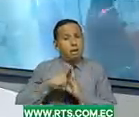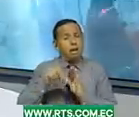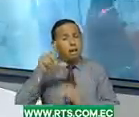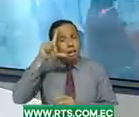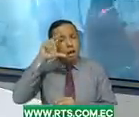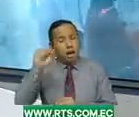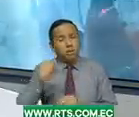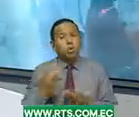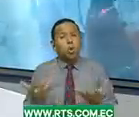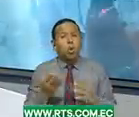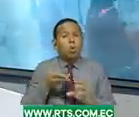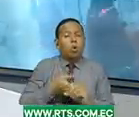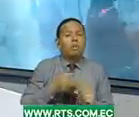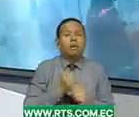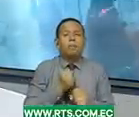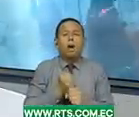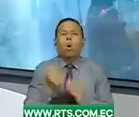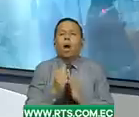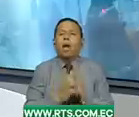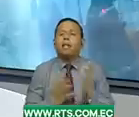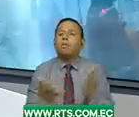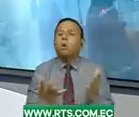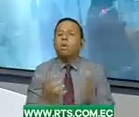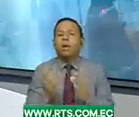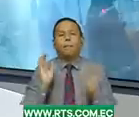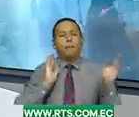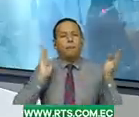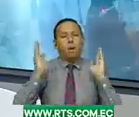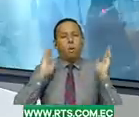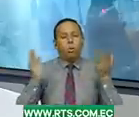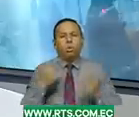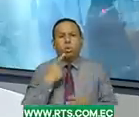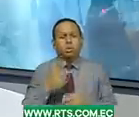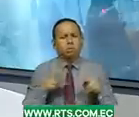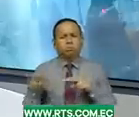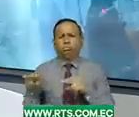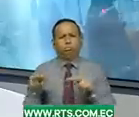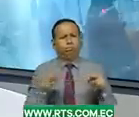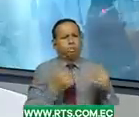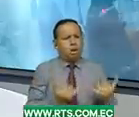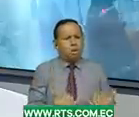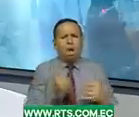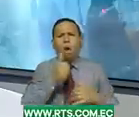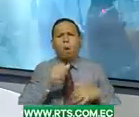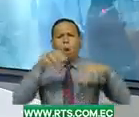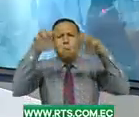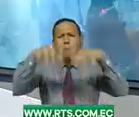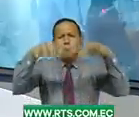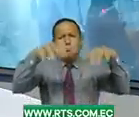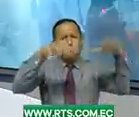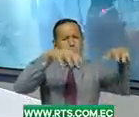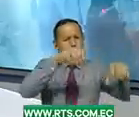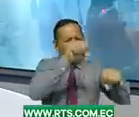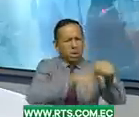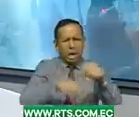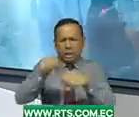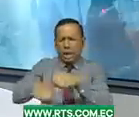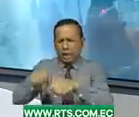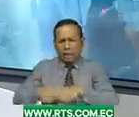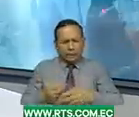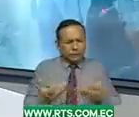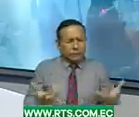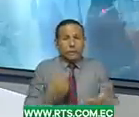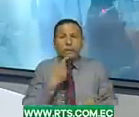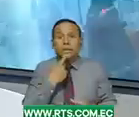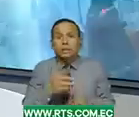en Babahoyo, donde informó sobre los daños que ha dejado el invierno hasta la fecha. También declaró como obra